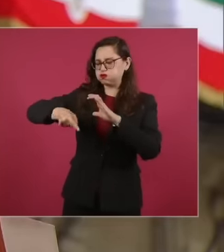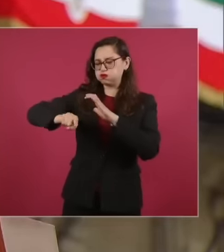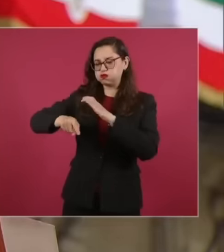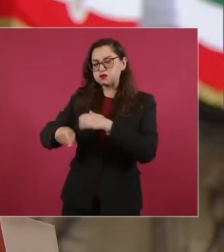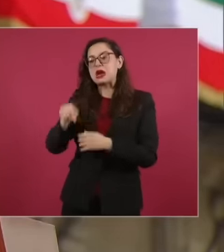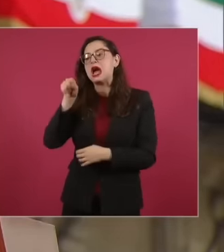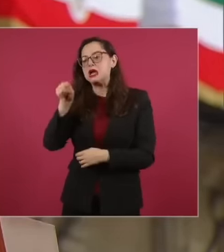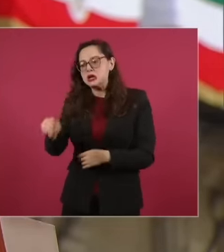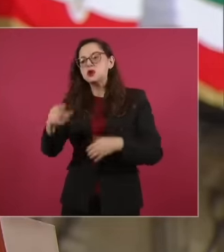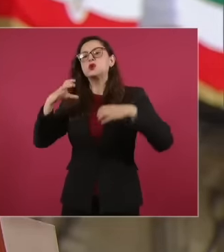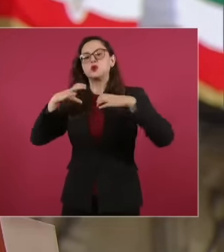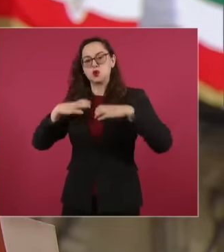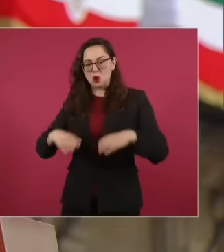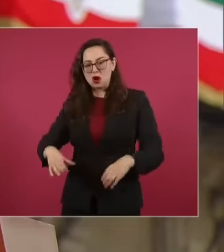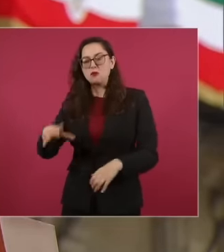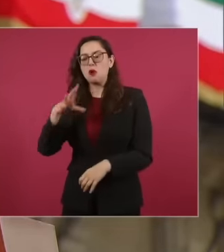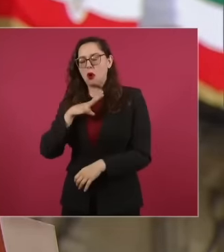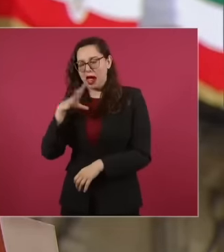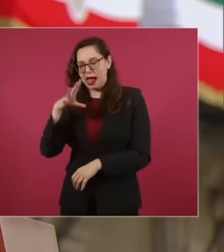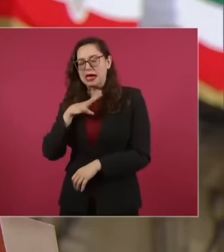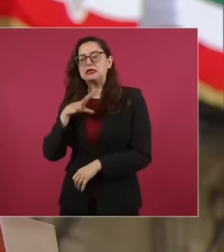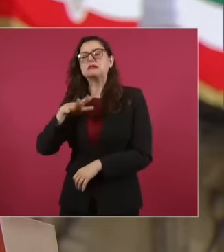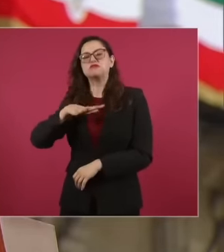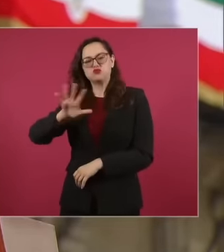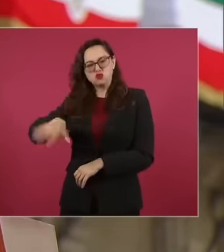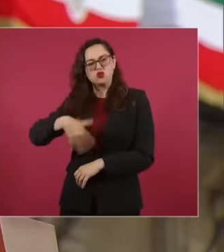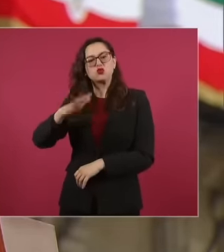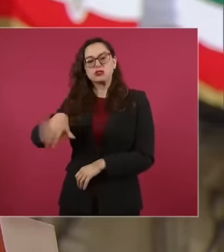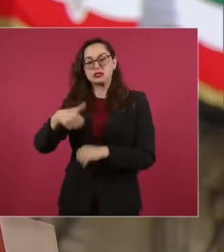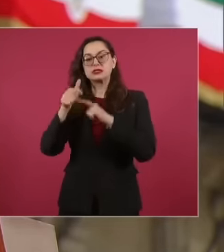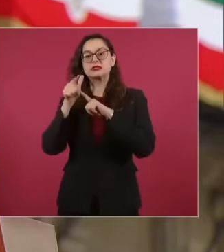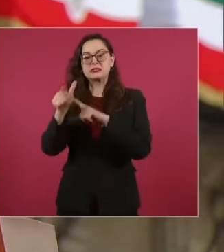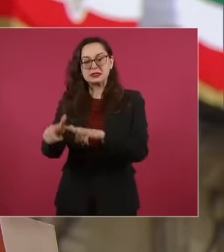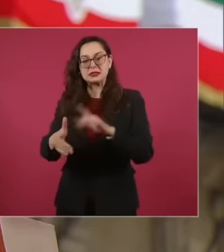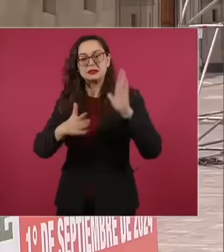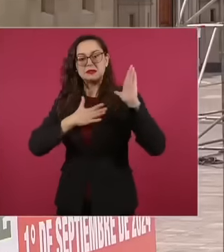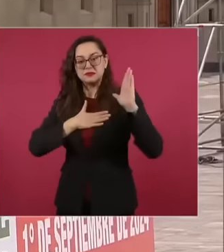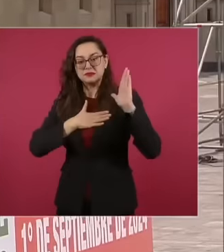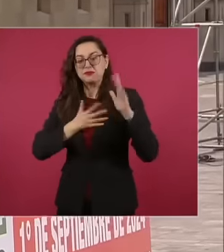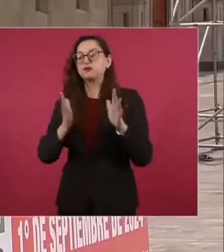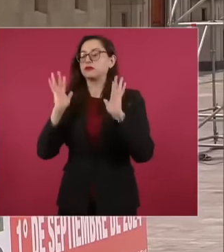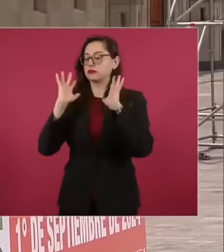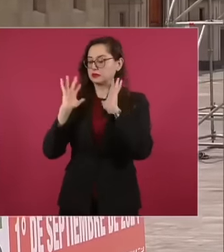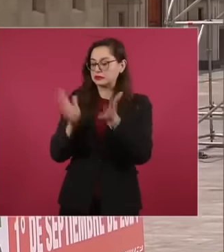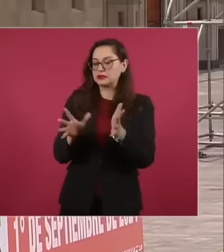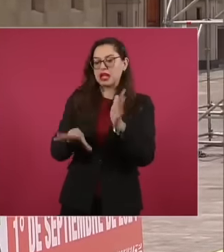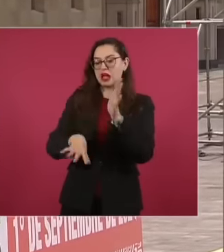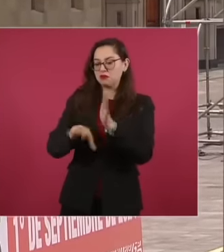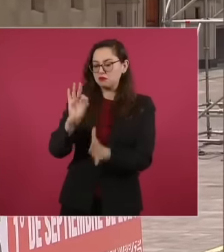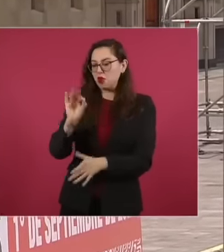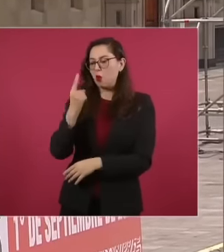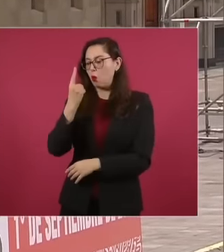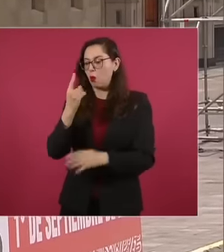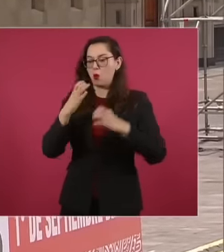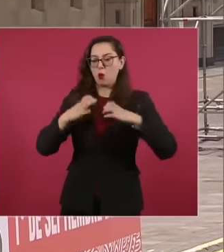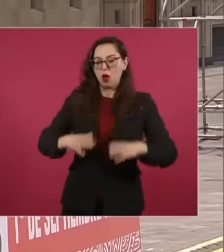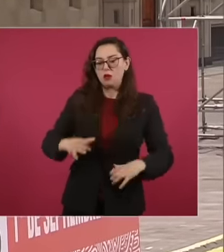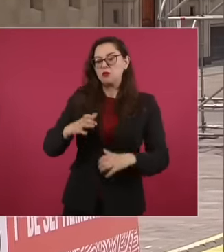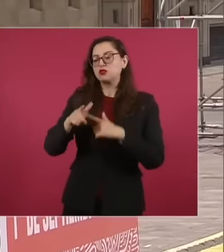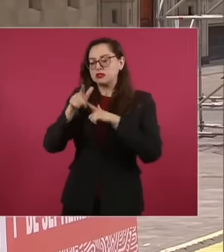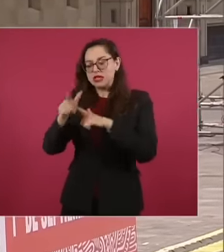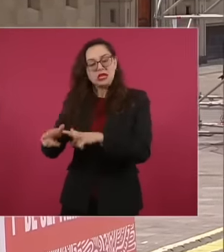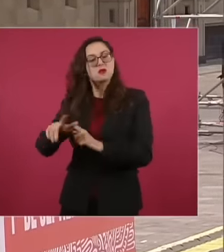considera que están los cuerpos de los mineros. Inclusive ya encontramos y se identificó a uno y continúa la